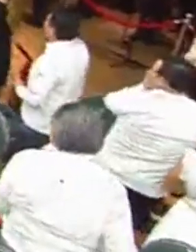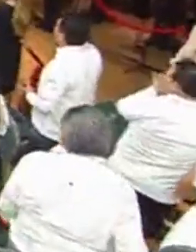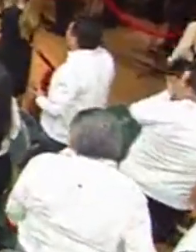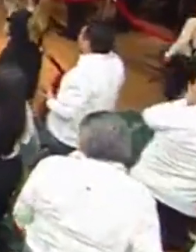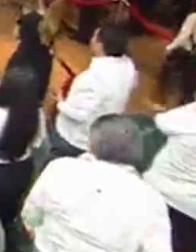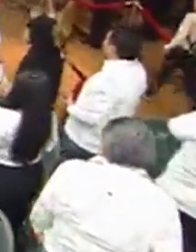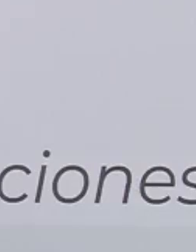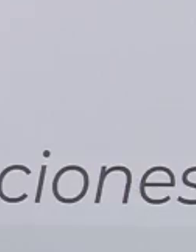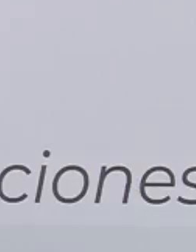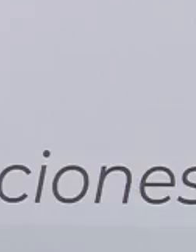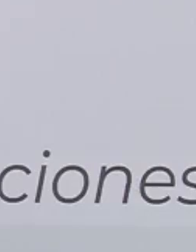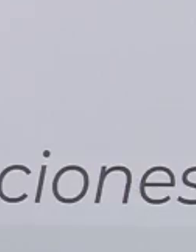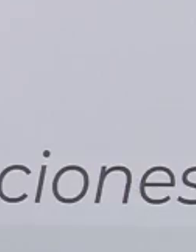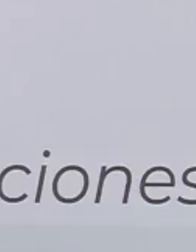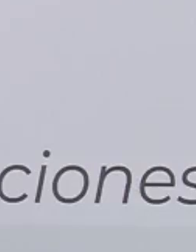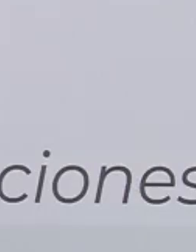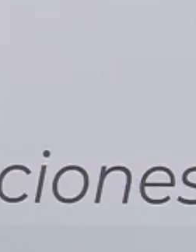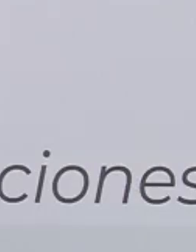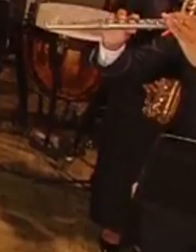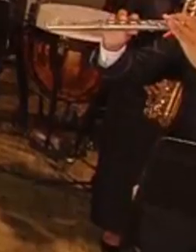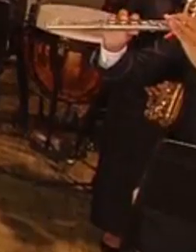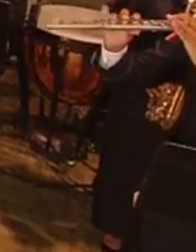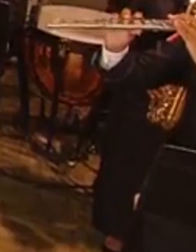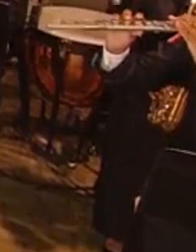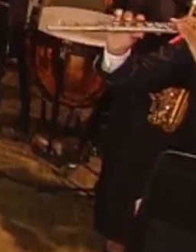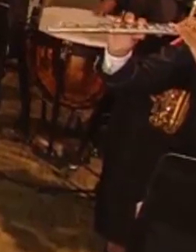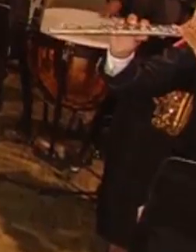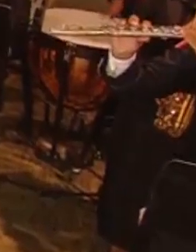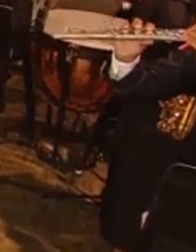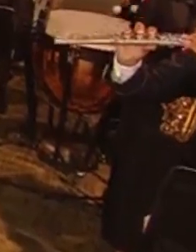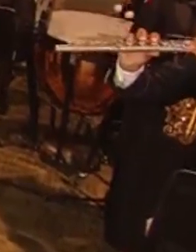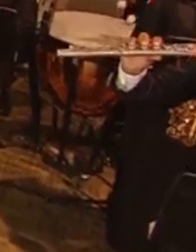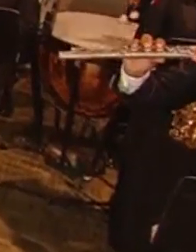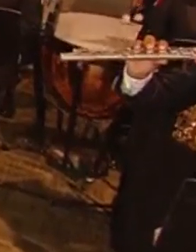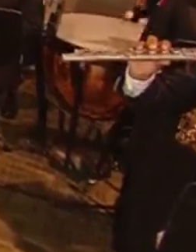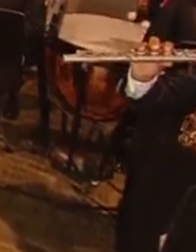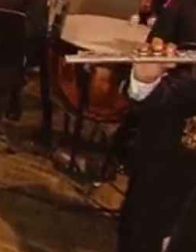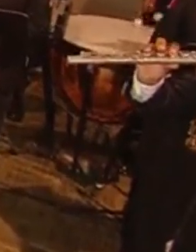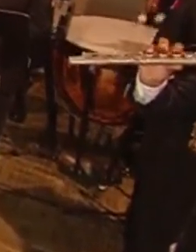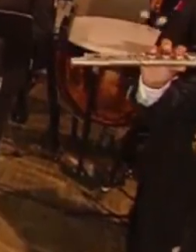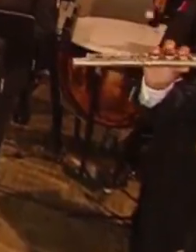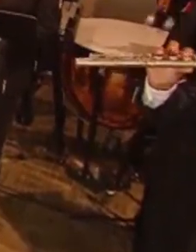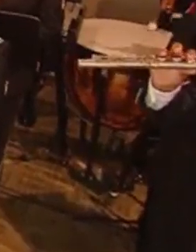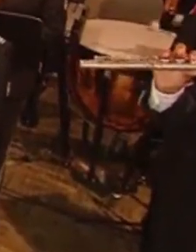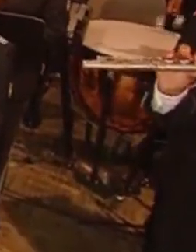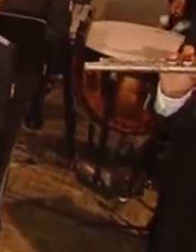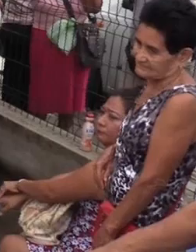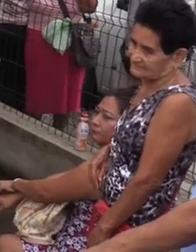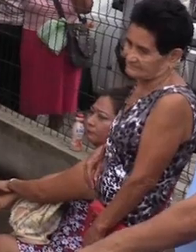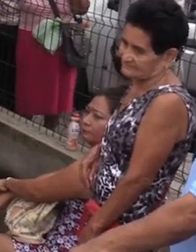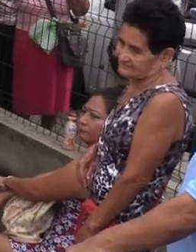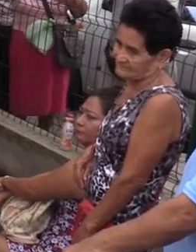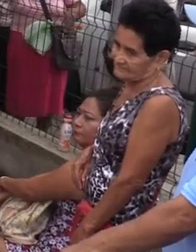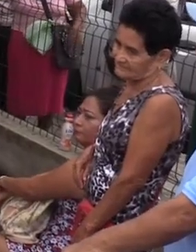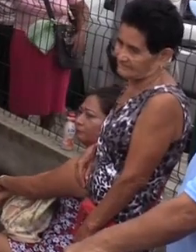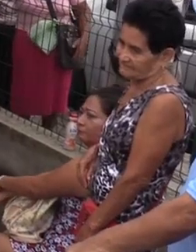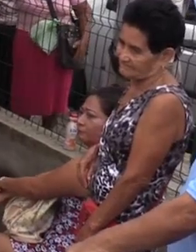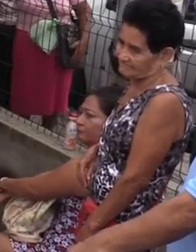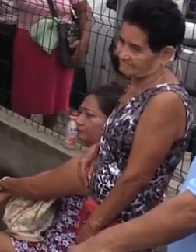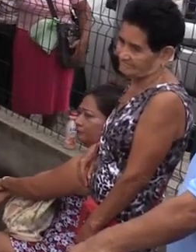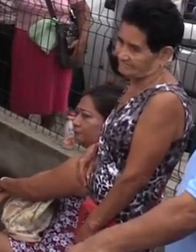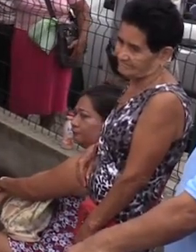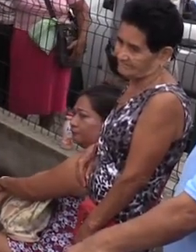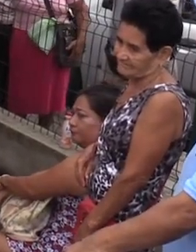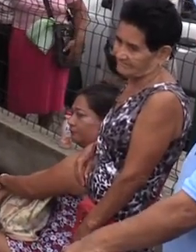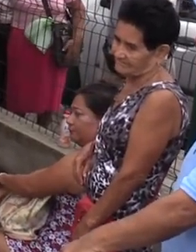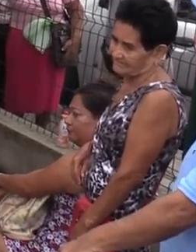porcentajes importantes de disminución de pobreza, destaca Guerrero, con 7.5%. Según datos del INEGI